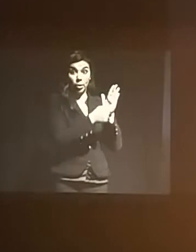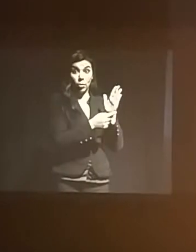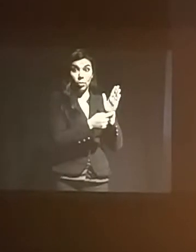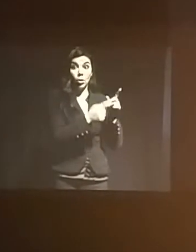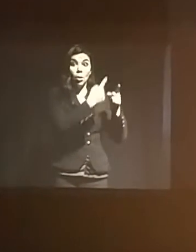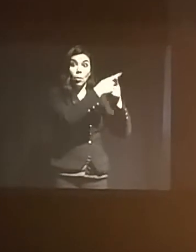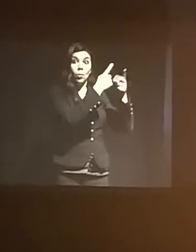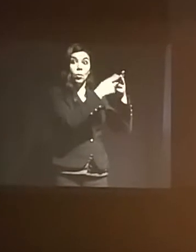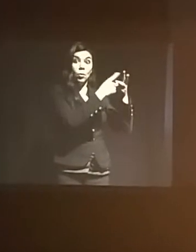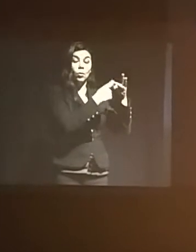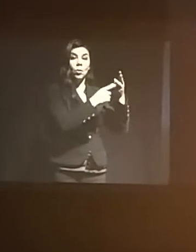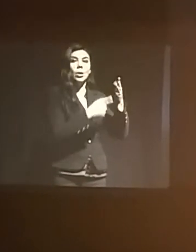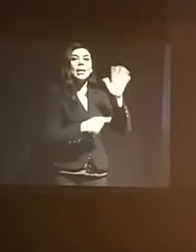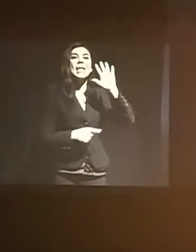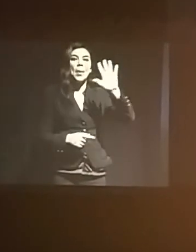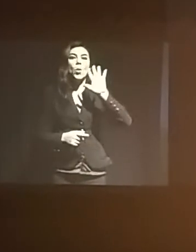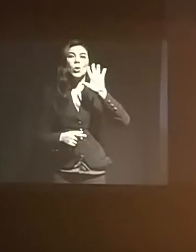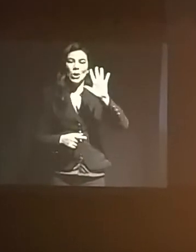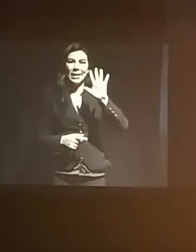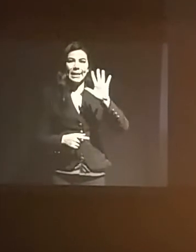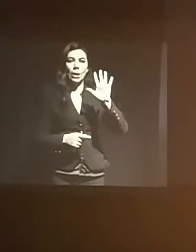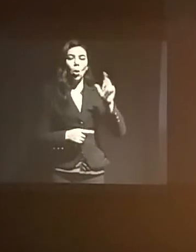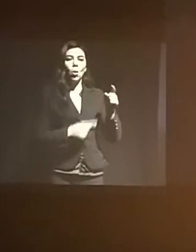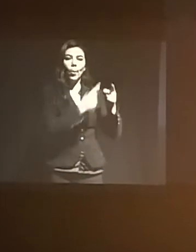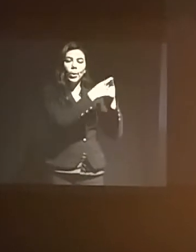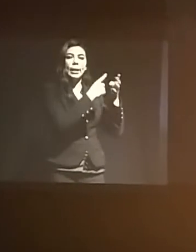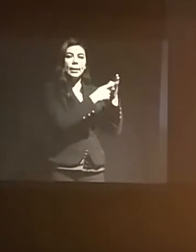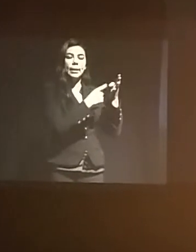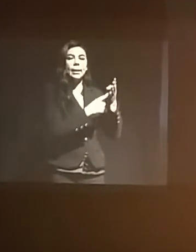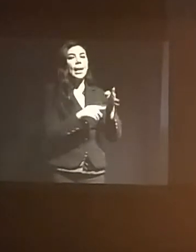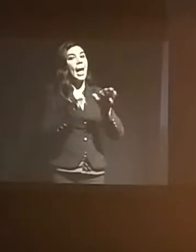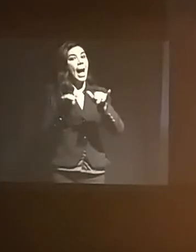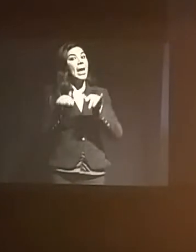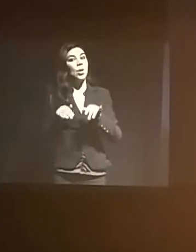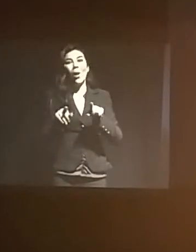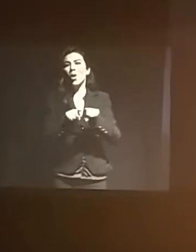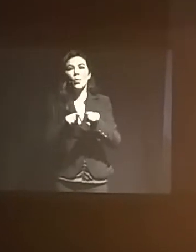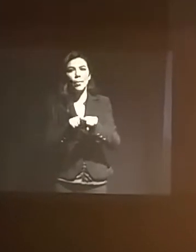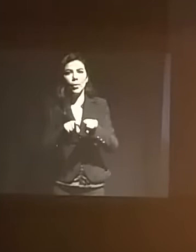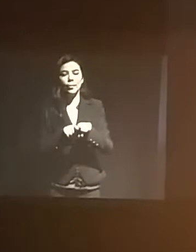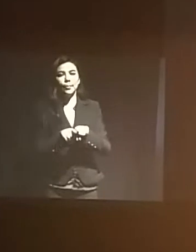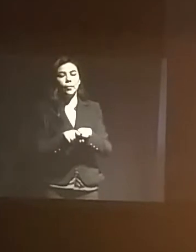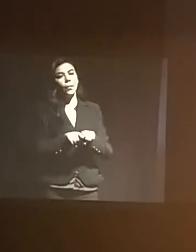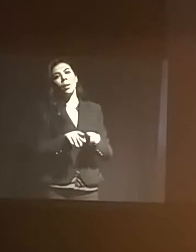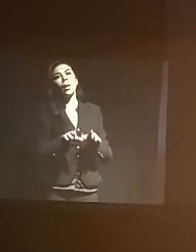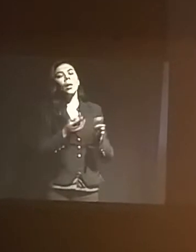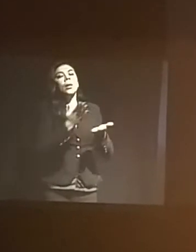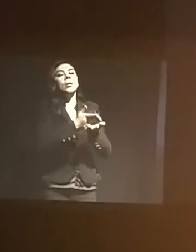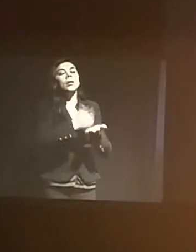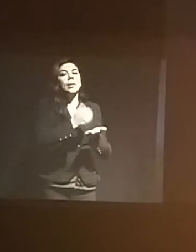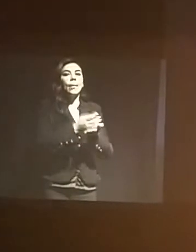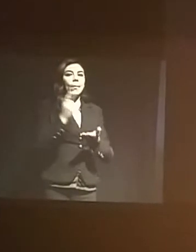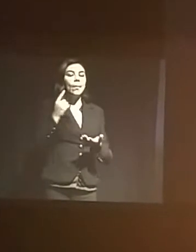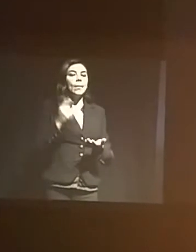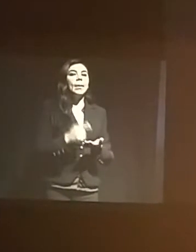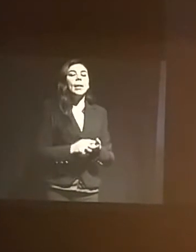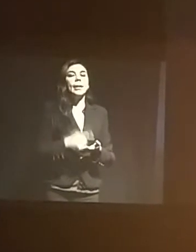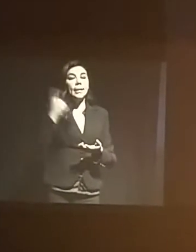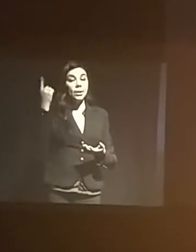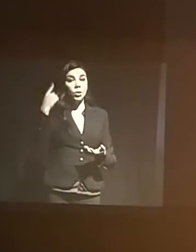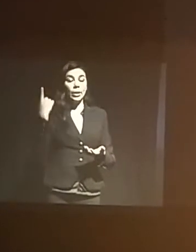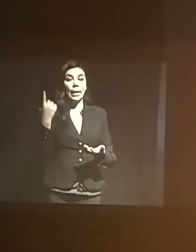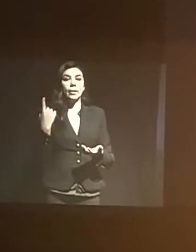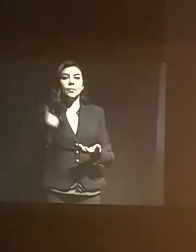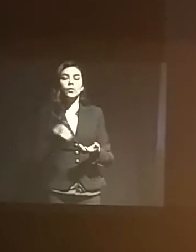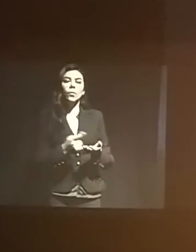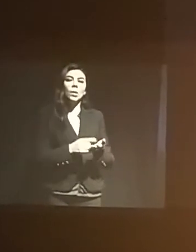tenemos 5 componentes, que estos 5 componentes, al igual que en un concepto de plan nacional, es llevable a las